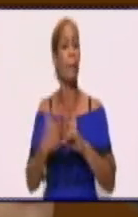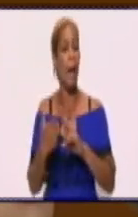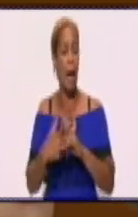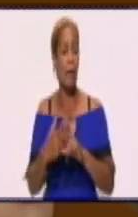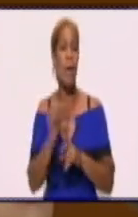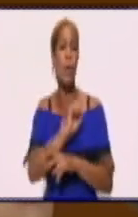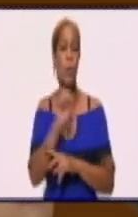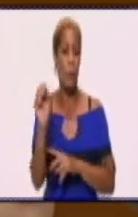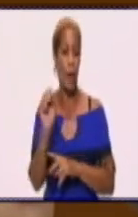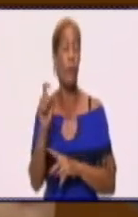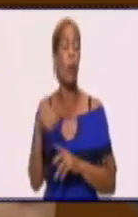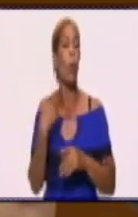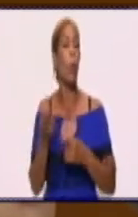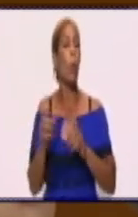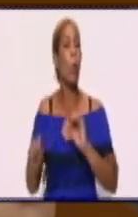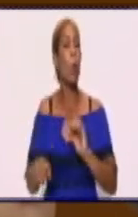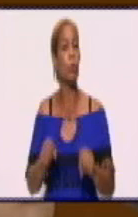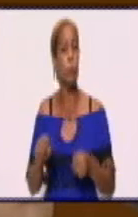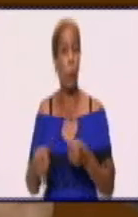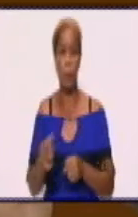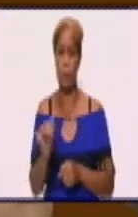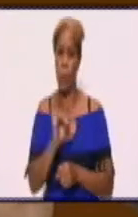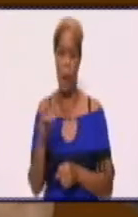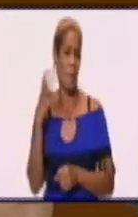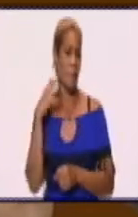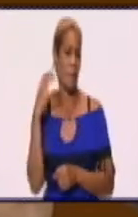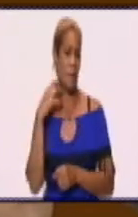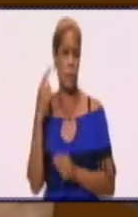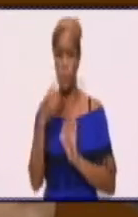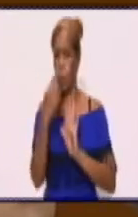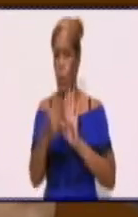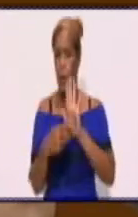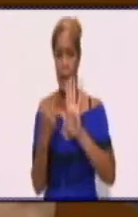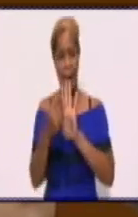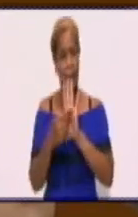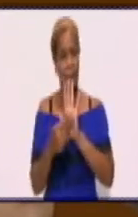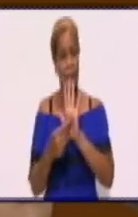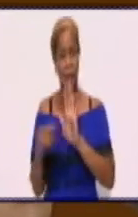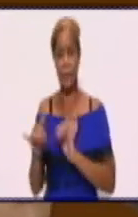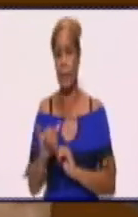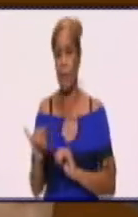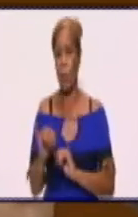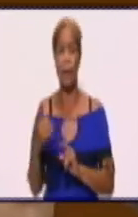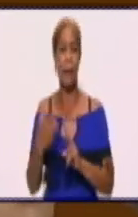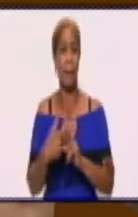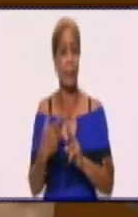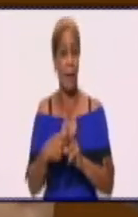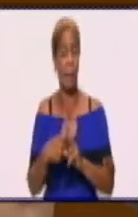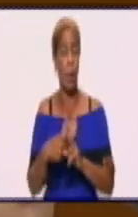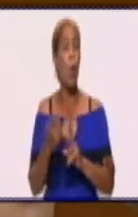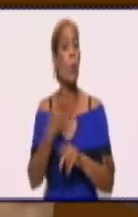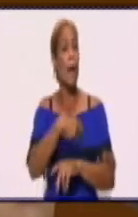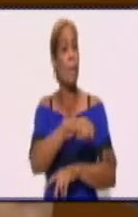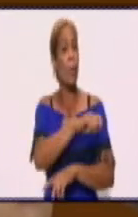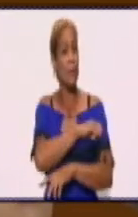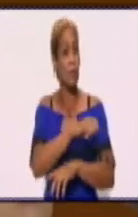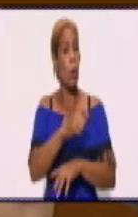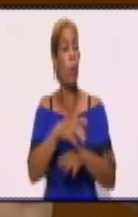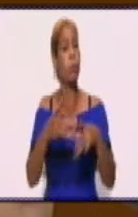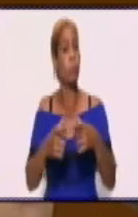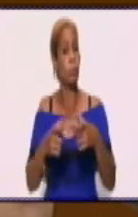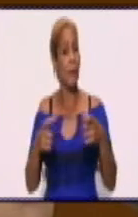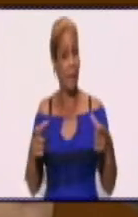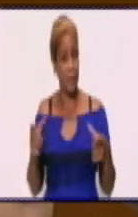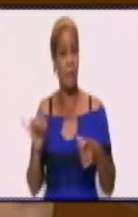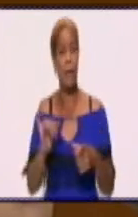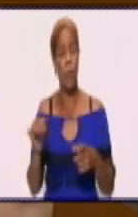tiene unas características muy similares a Bayamo, sí. en la misma cantidad de áreas de salud y una población muy parecida. Y sin embargo,